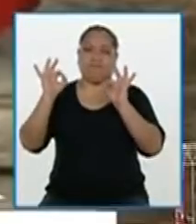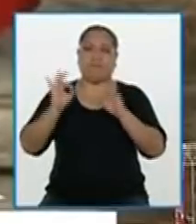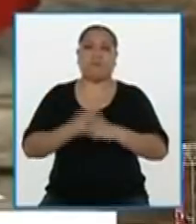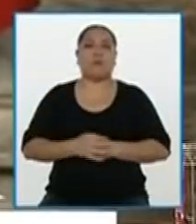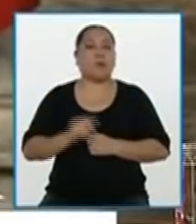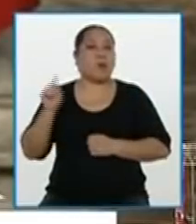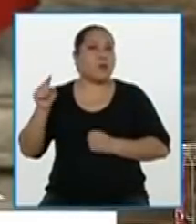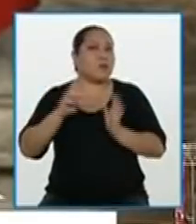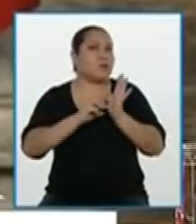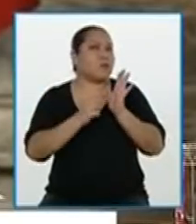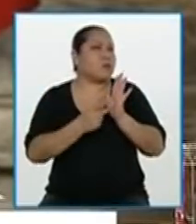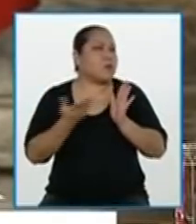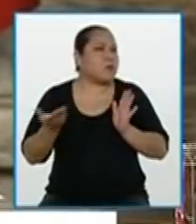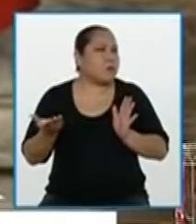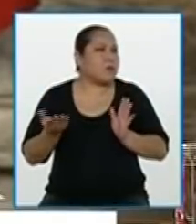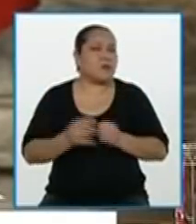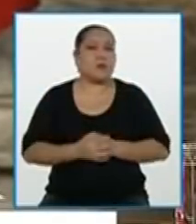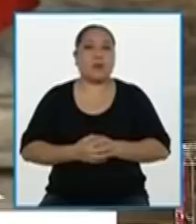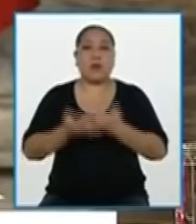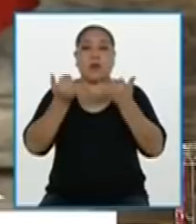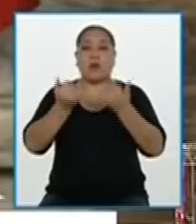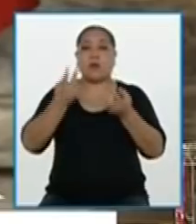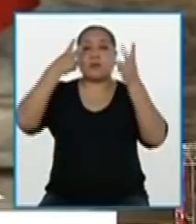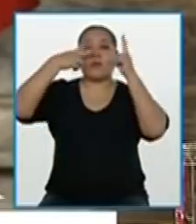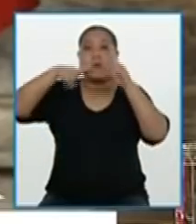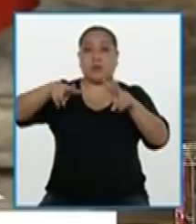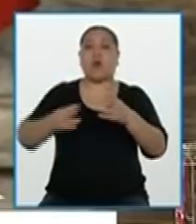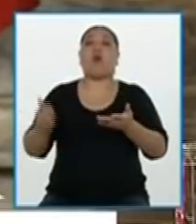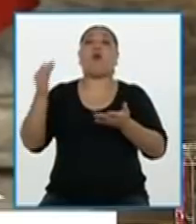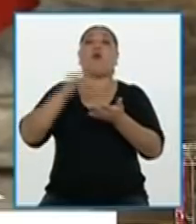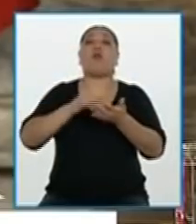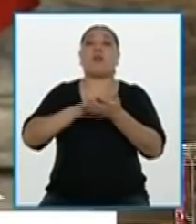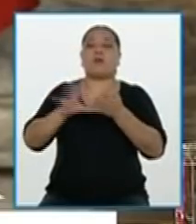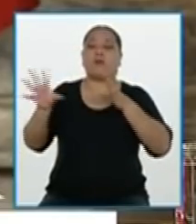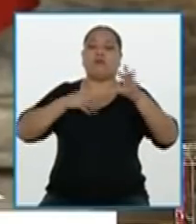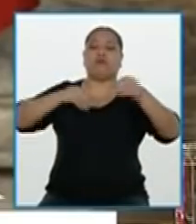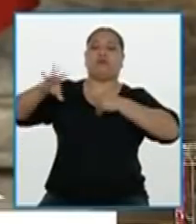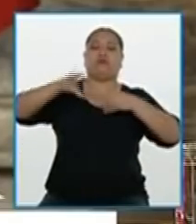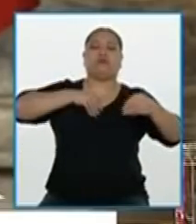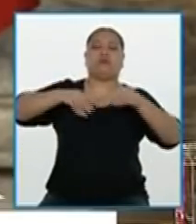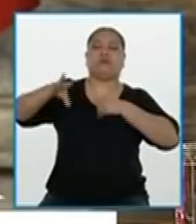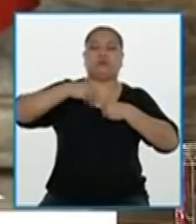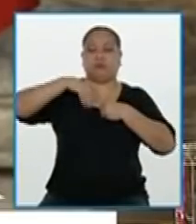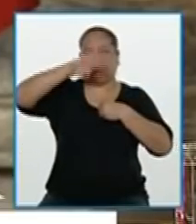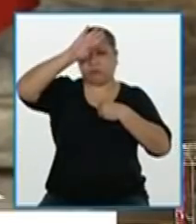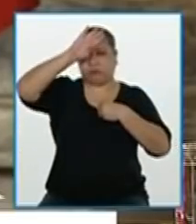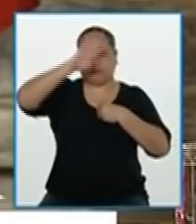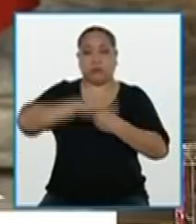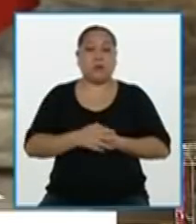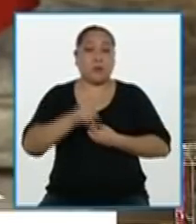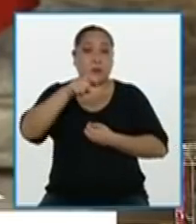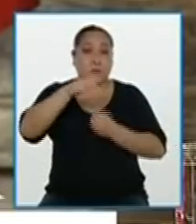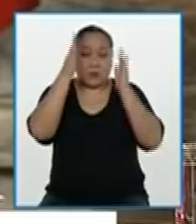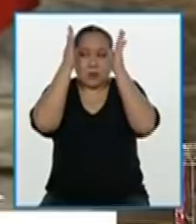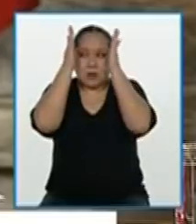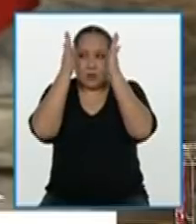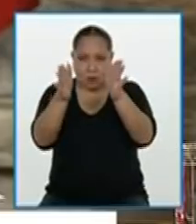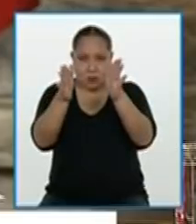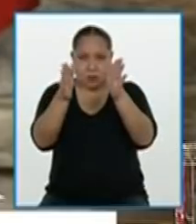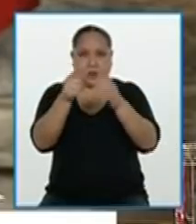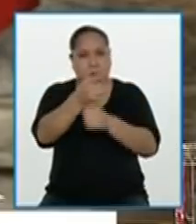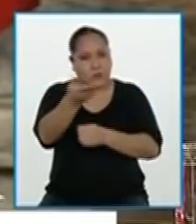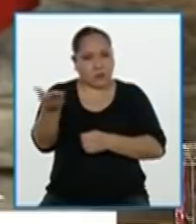creo que acá hay una responsabilidad compartida también con la administración anterior en términos de generación de data y de evidencia que permitan